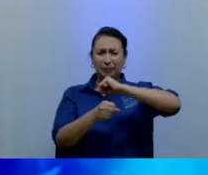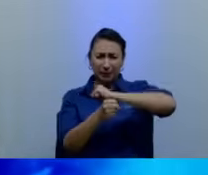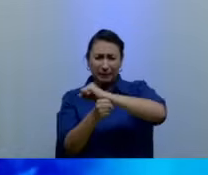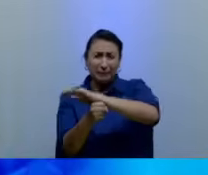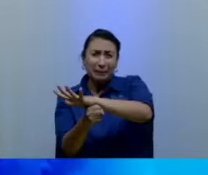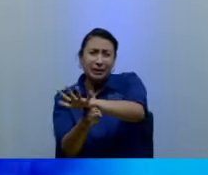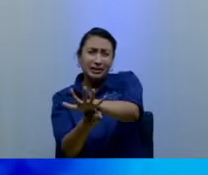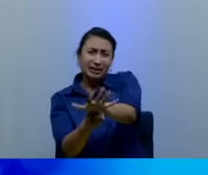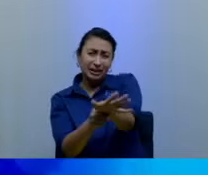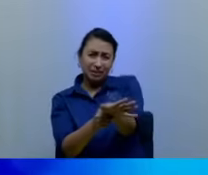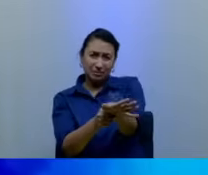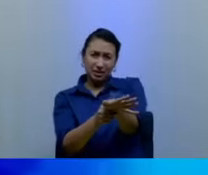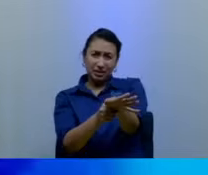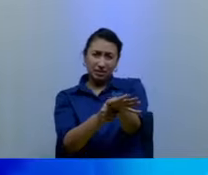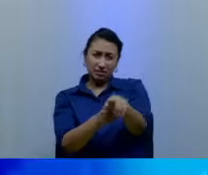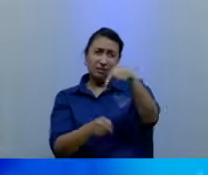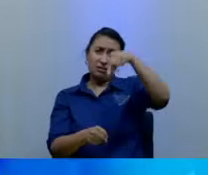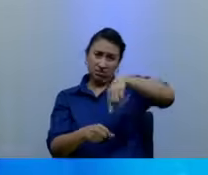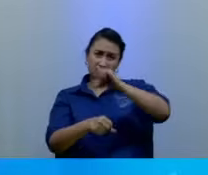aquí.